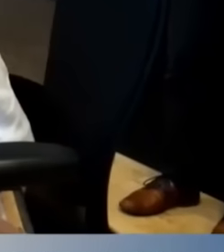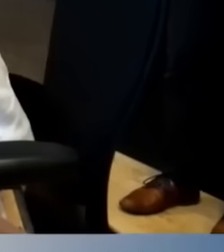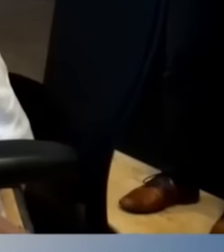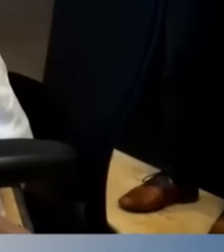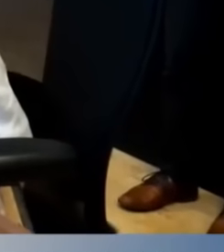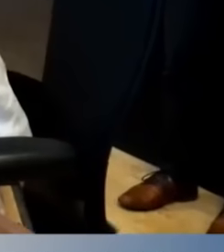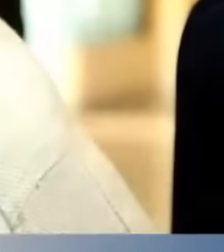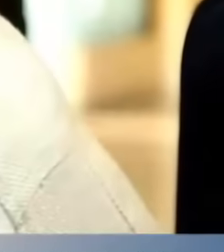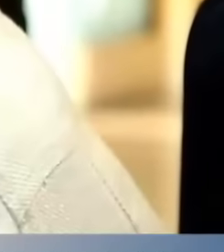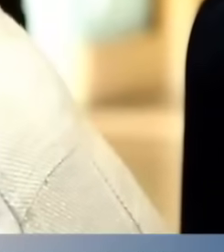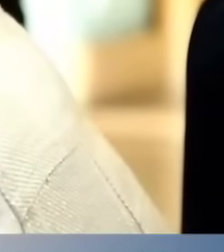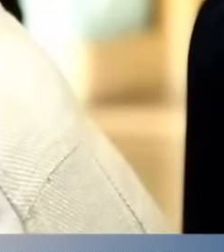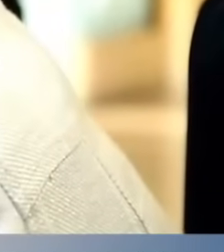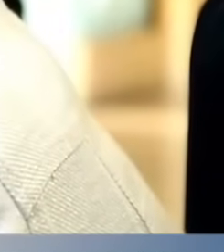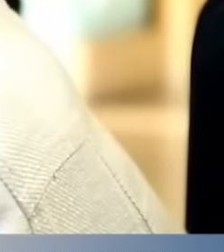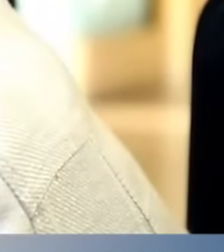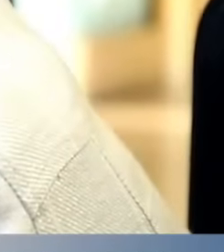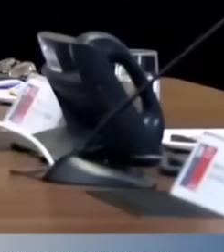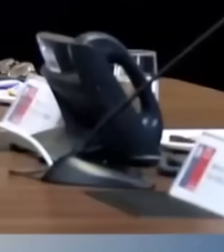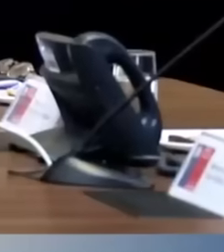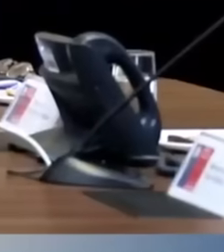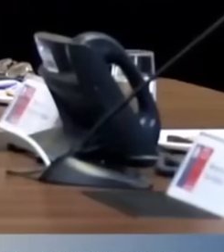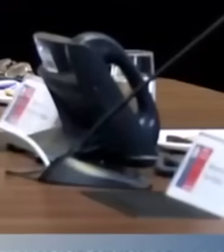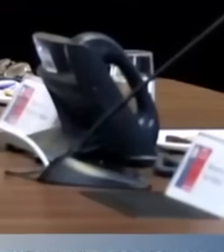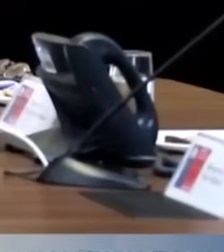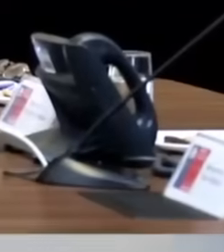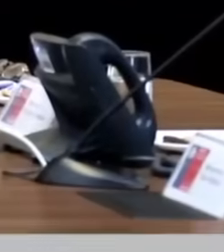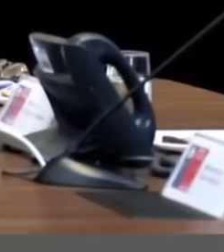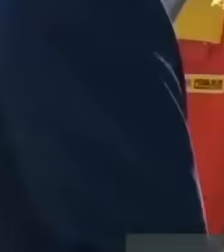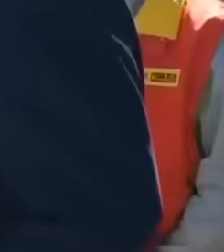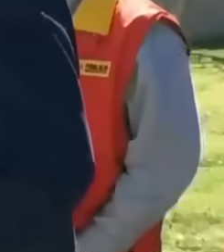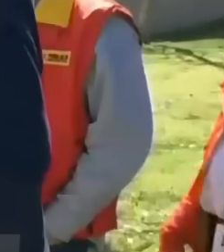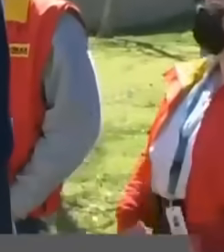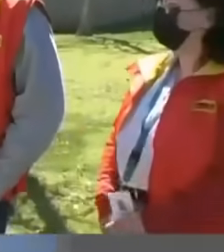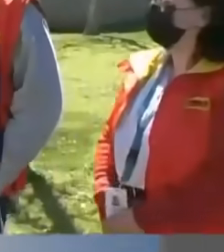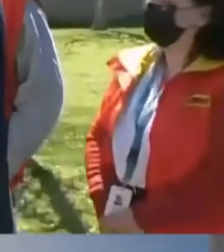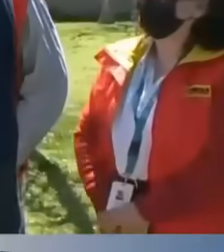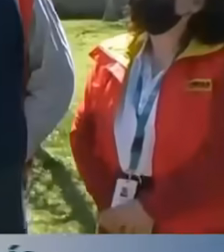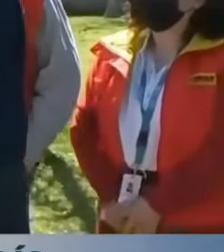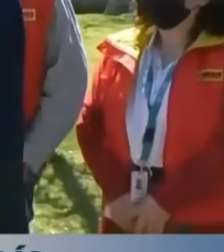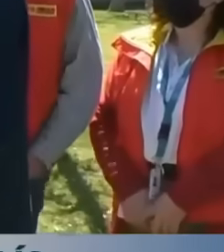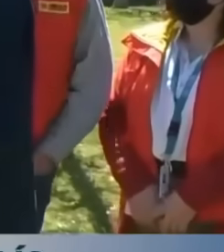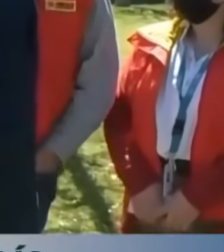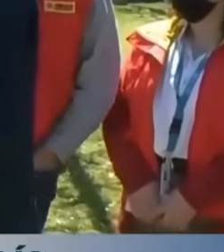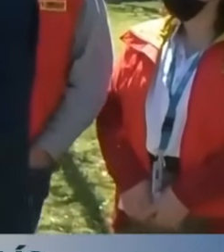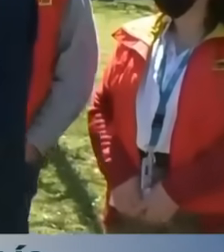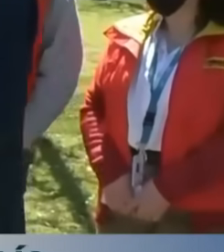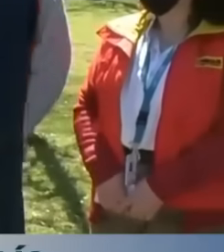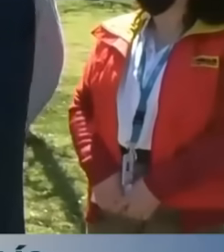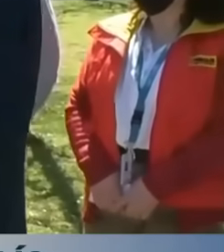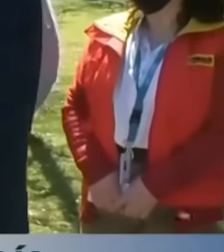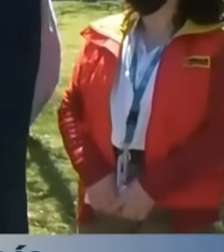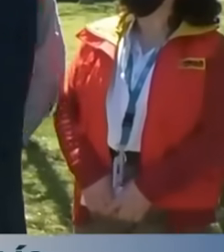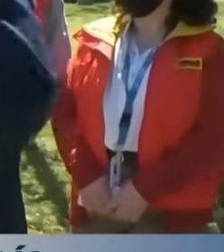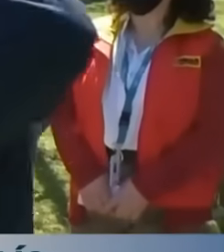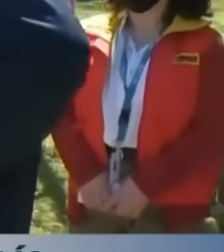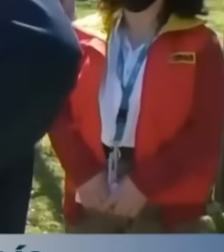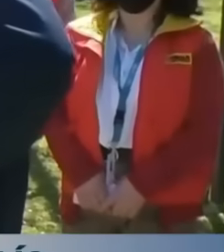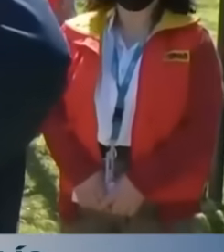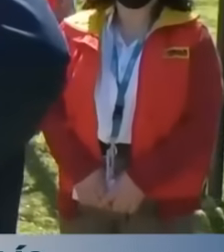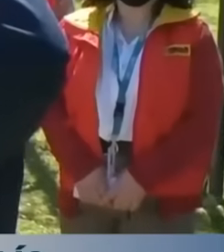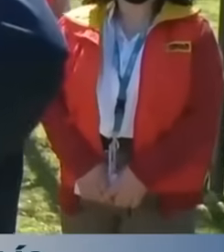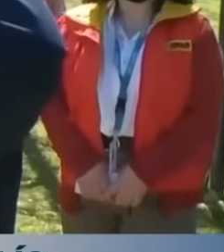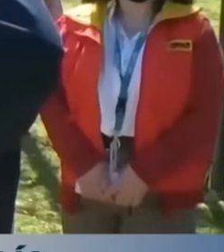tú no te puedes robar nada de la empresa minera. Si esa charla no se hace, la persona tiene que saber que esas cosas no se tienen que hacer. Pero creemos que indudablemente los casos que hemos